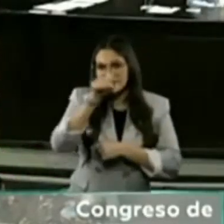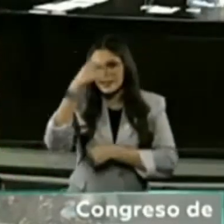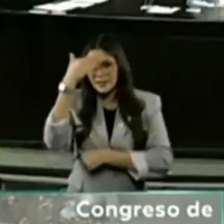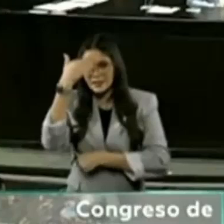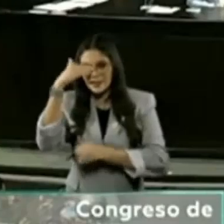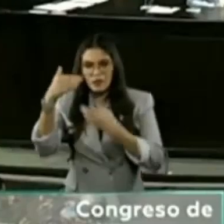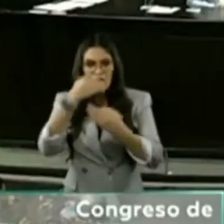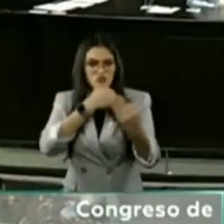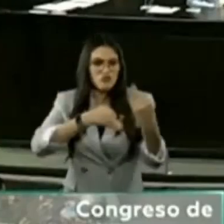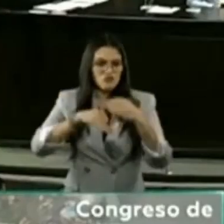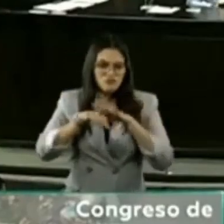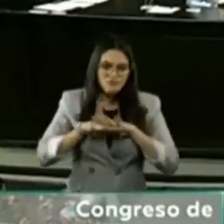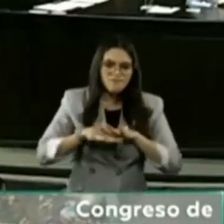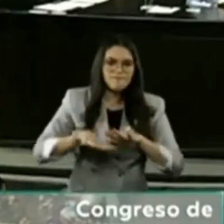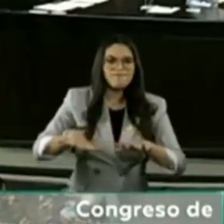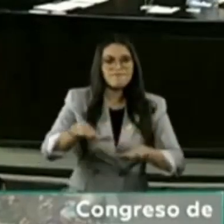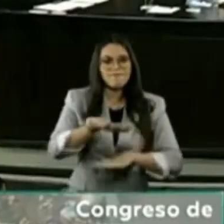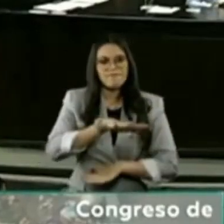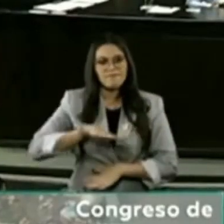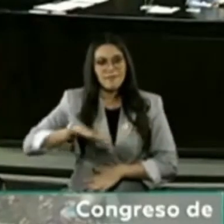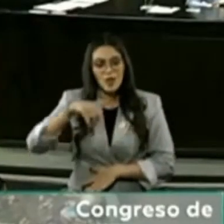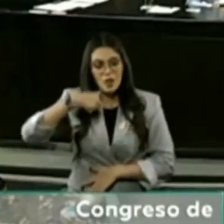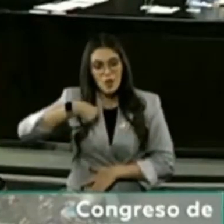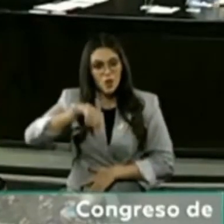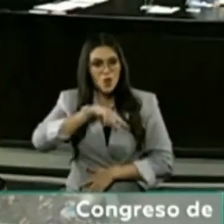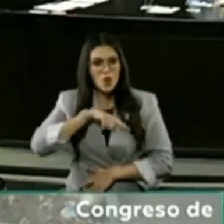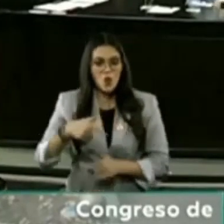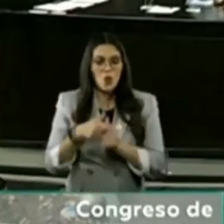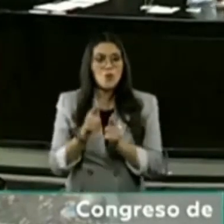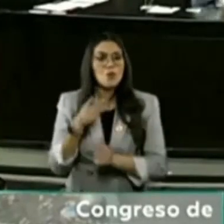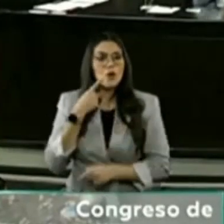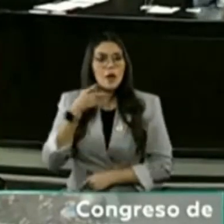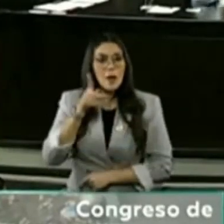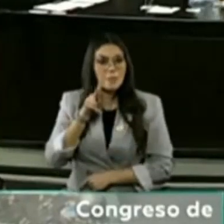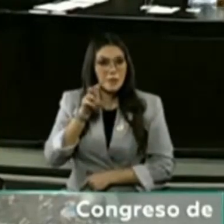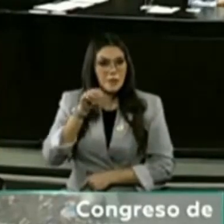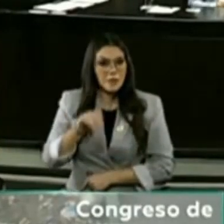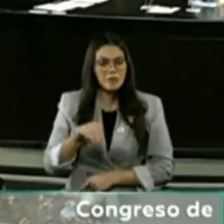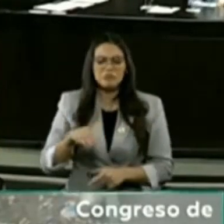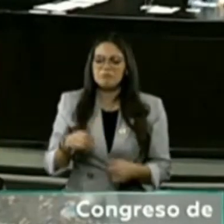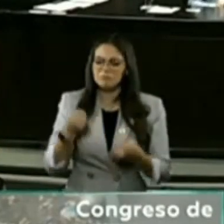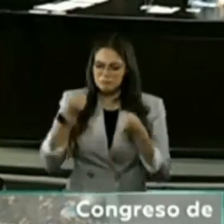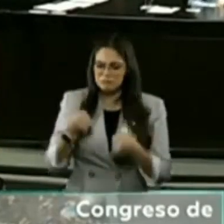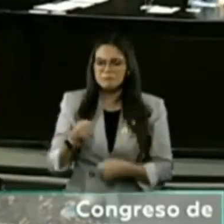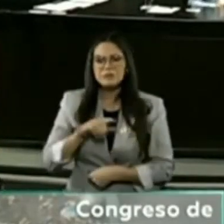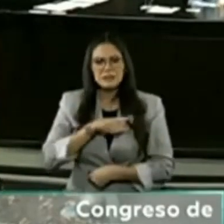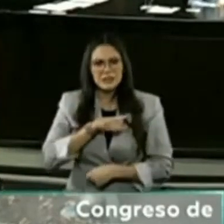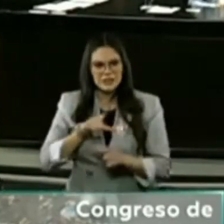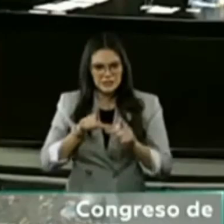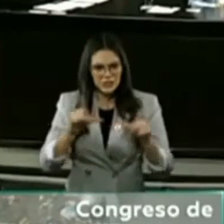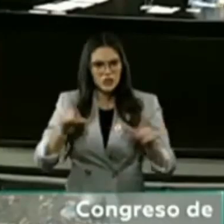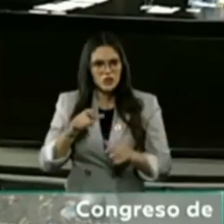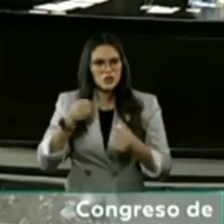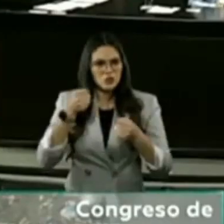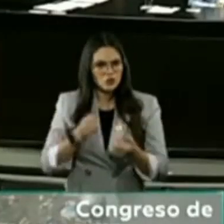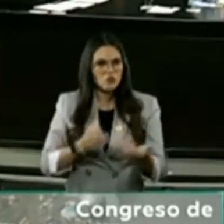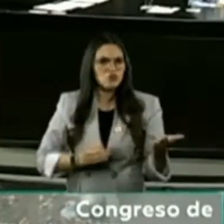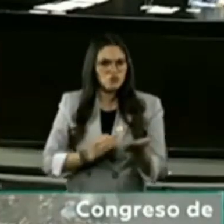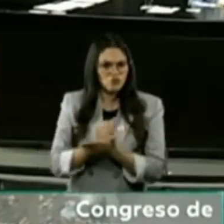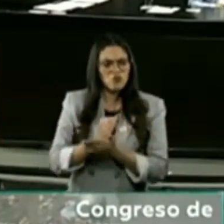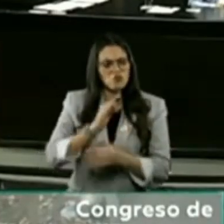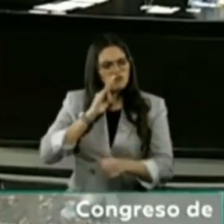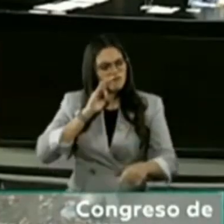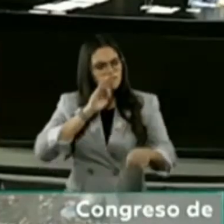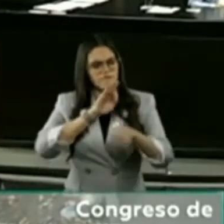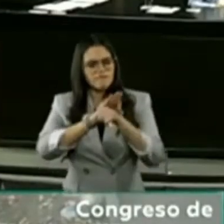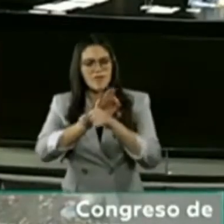lejos. En el Partido Verde estamos listos para defender con todo el proyecto de la Presidenta